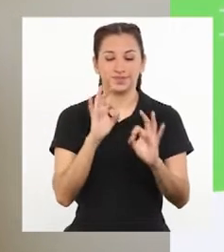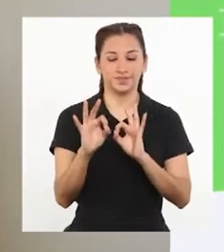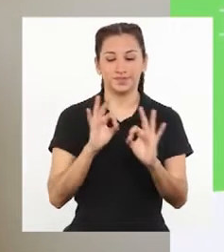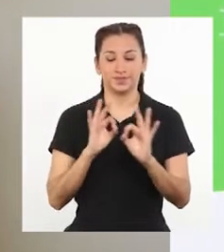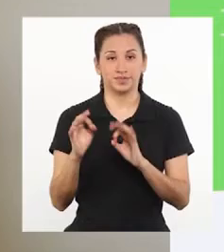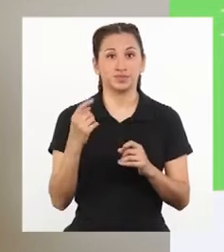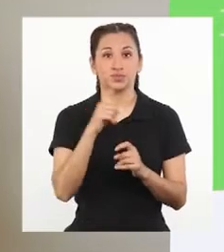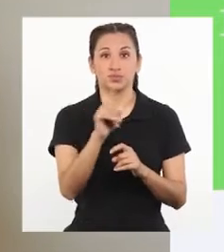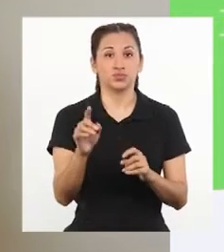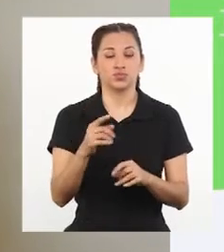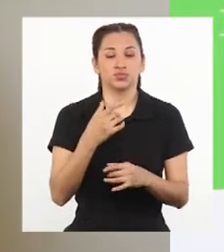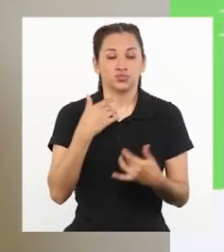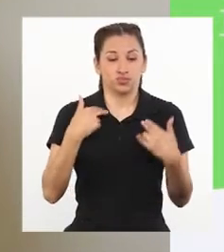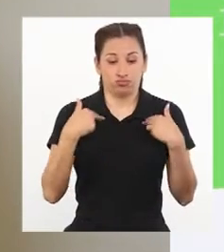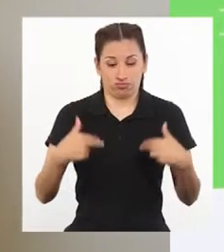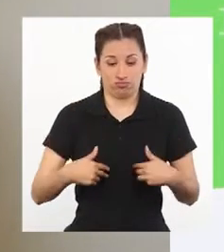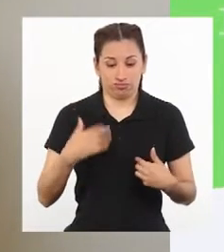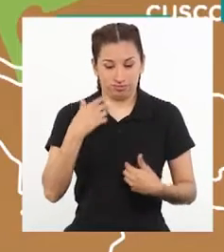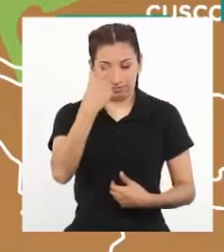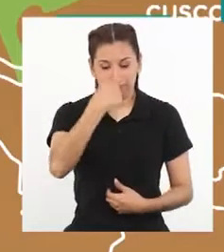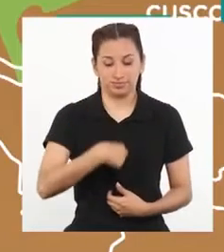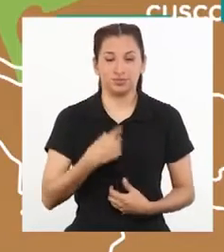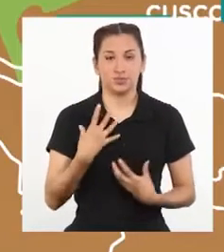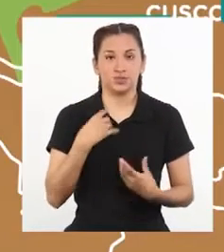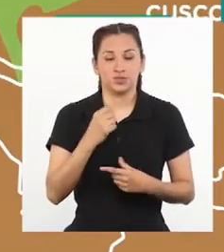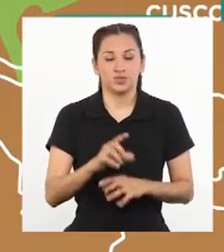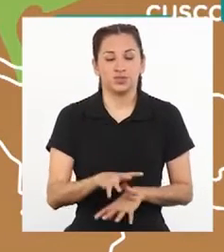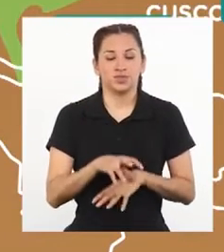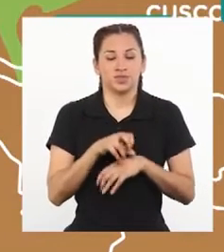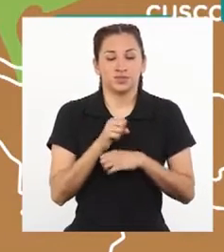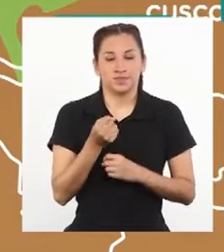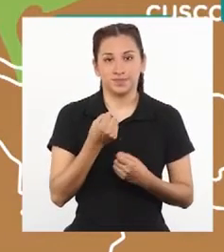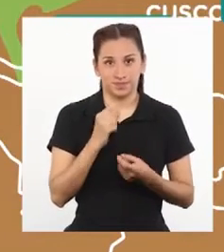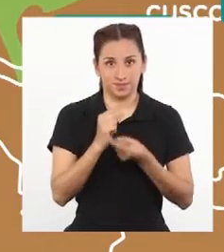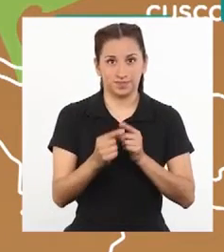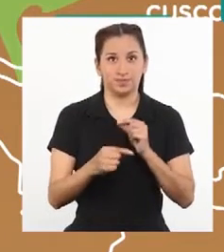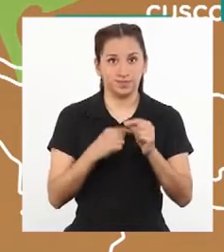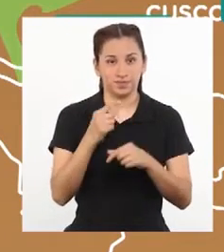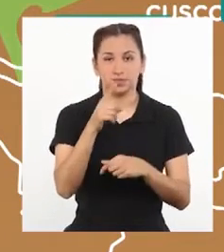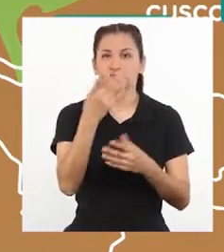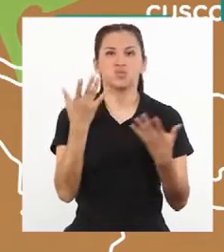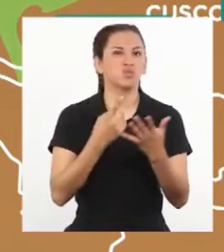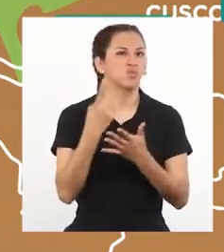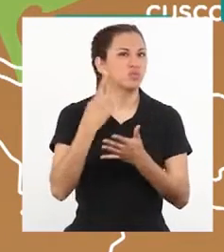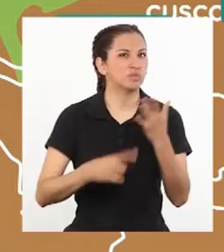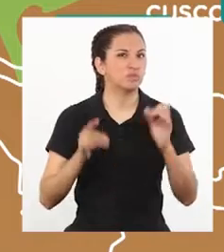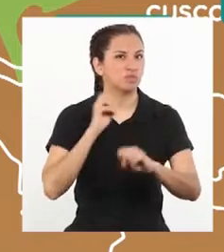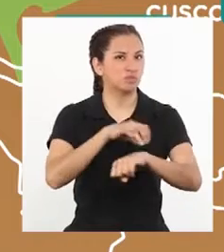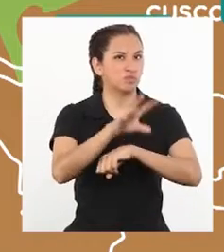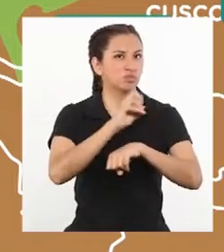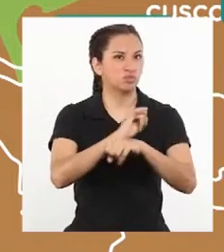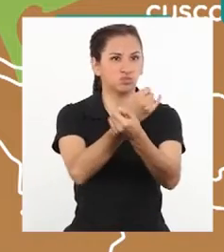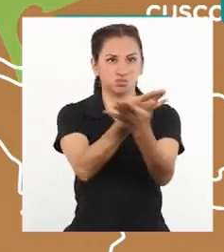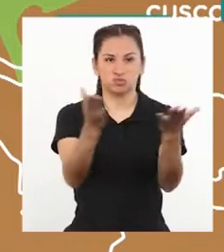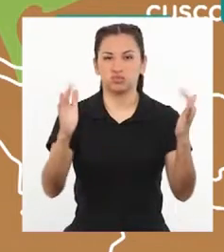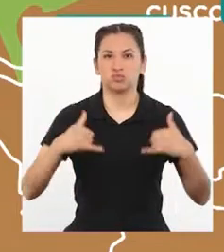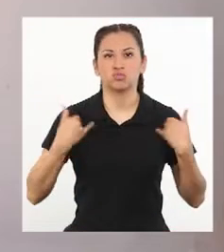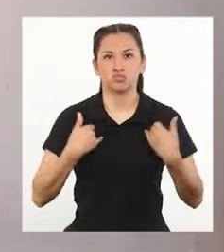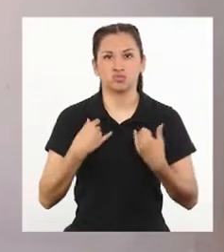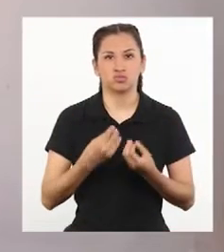estar cómodos con nosotros mismos y nuestro cuerpo. ¿Qué aconsejarías hacer para llevar un estilo de vida